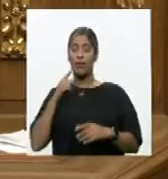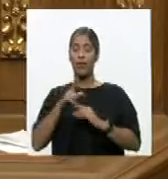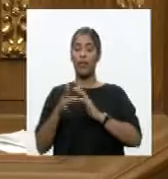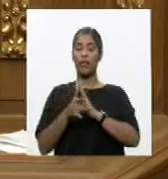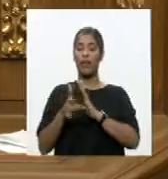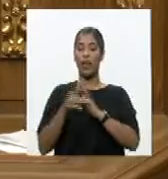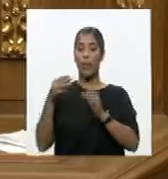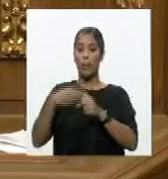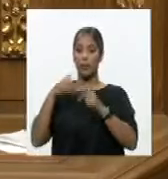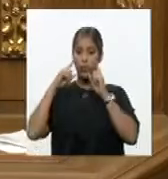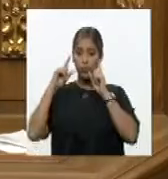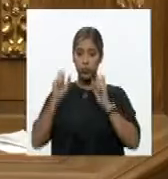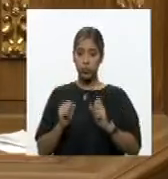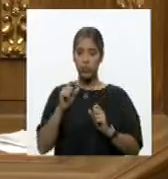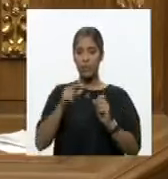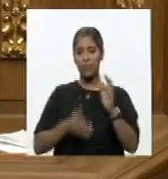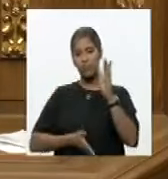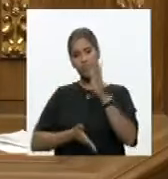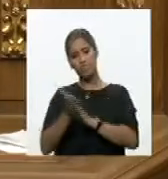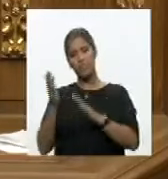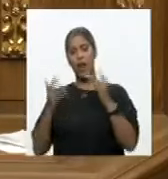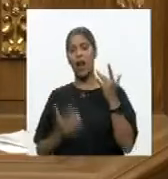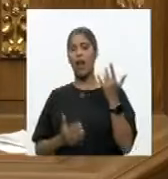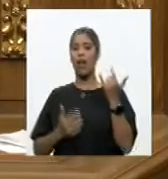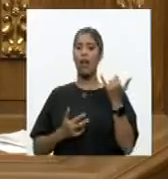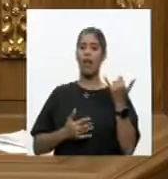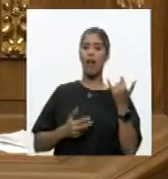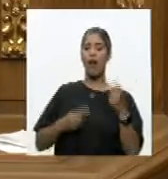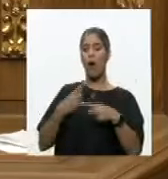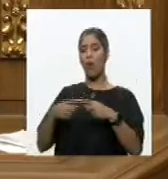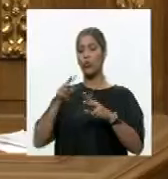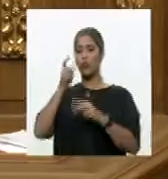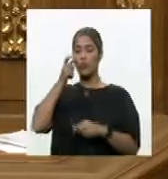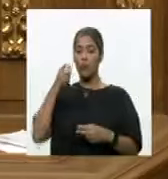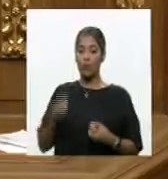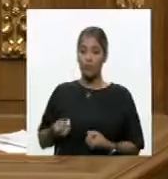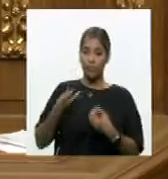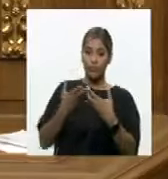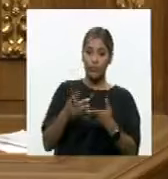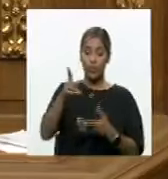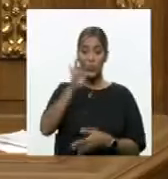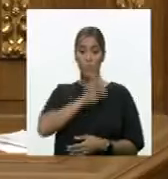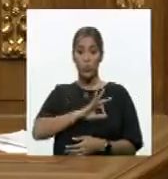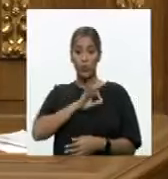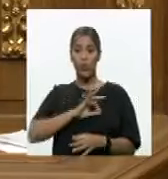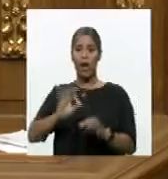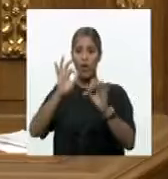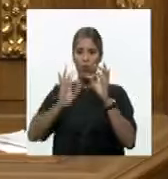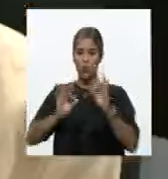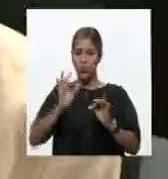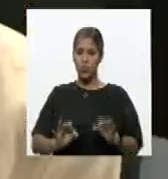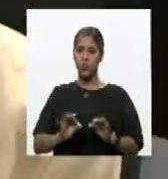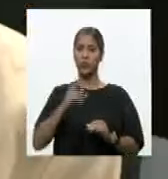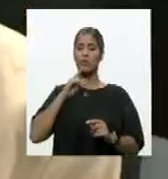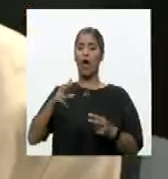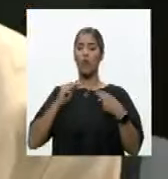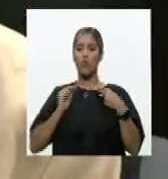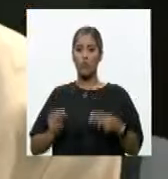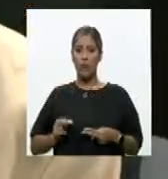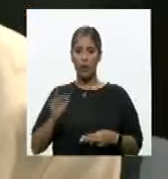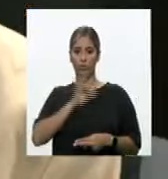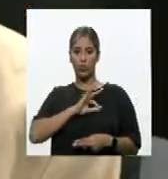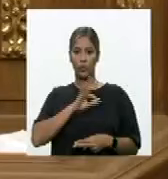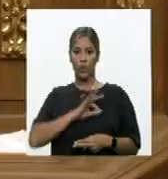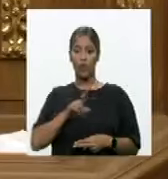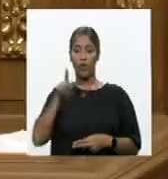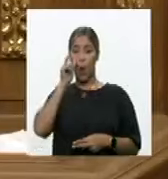petrolero y prefirió irse con su cuatro a cantar el clamor del pueblo por una sociedad justa, humana y socialista.